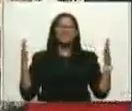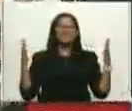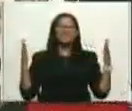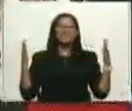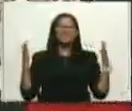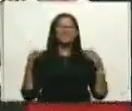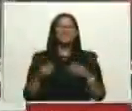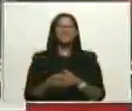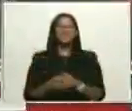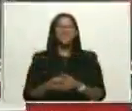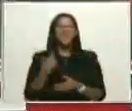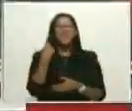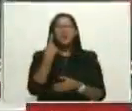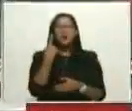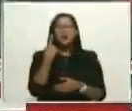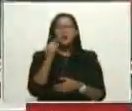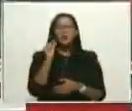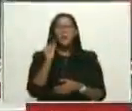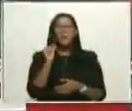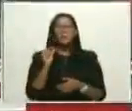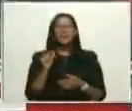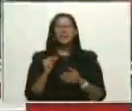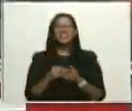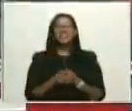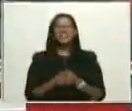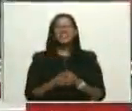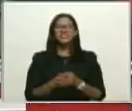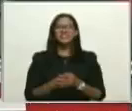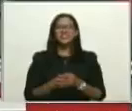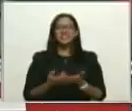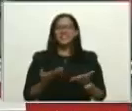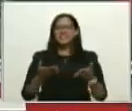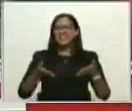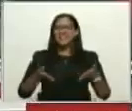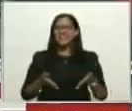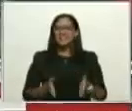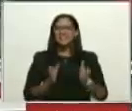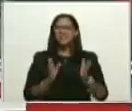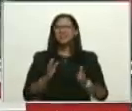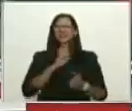El único momento que medio agarró vacaciones fue cuando se autoenfermó.